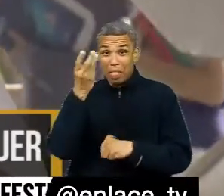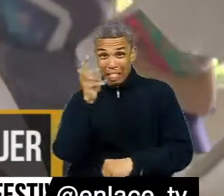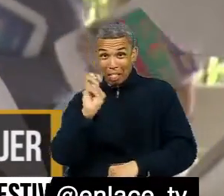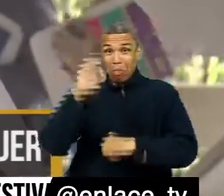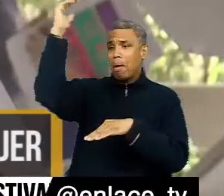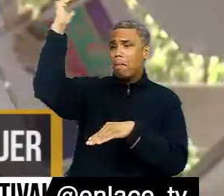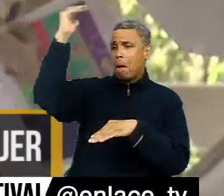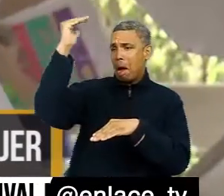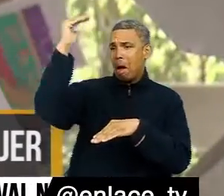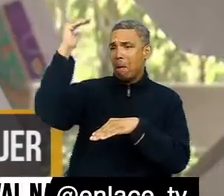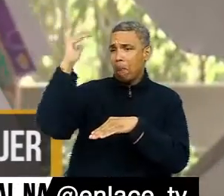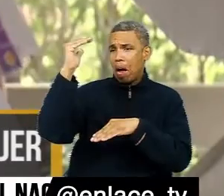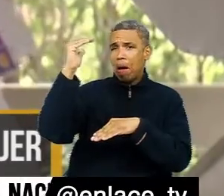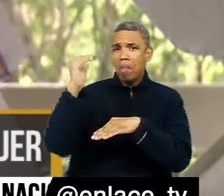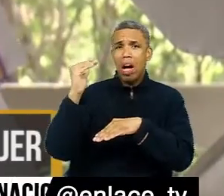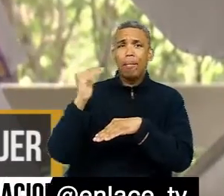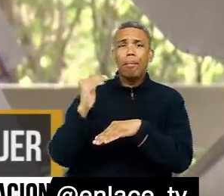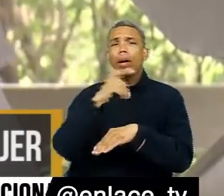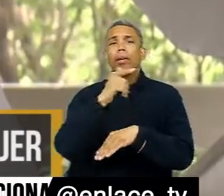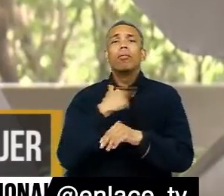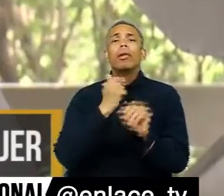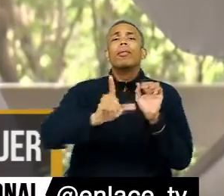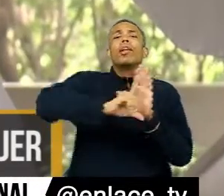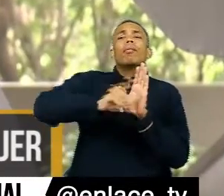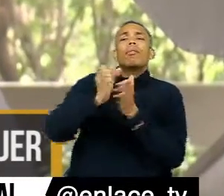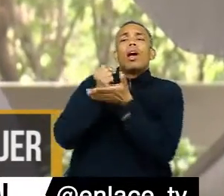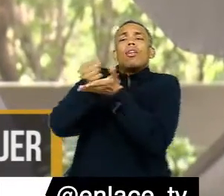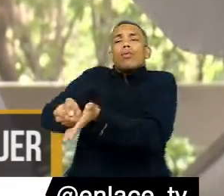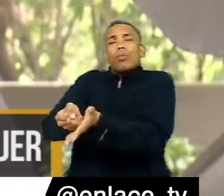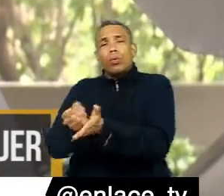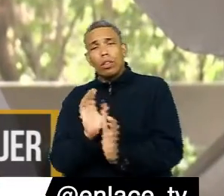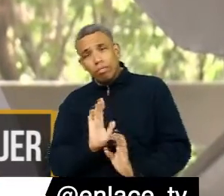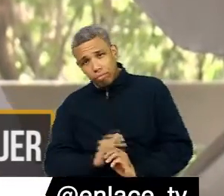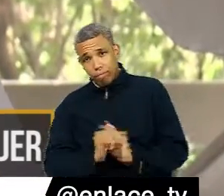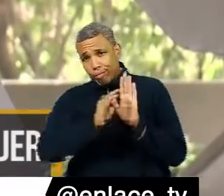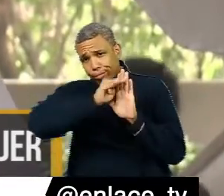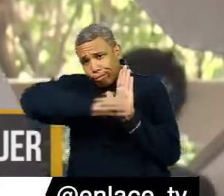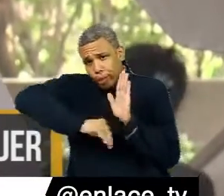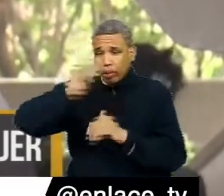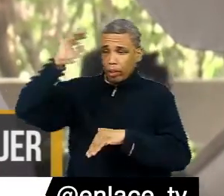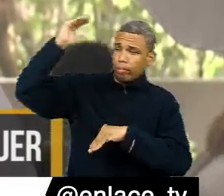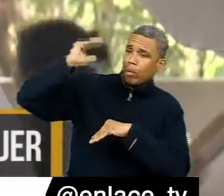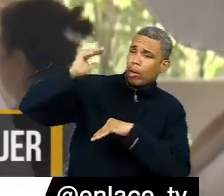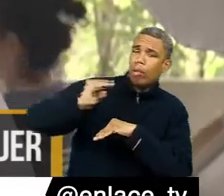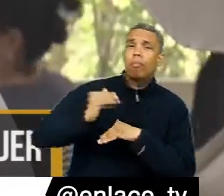que la ley Rosalvira Arceli dice que paga el 50% por allanarse a los cargos,